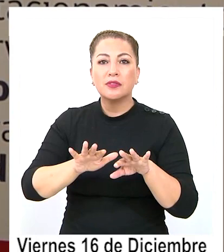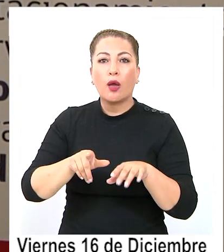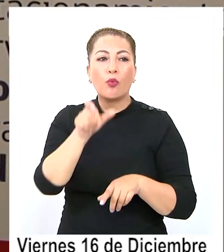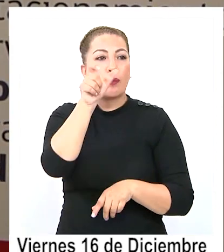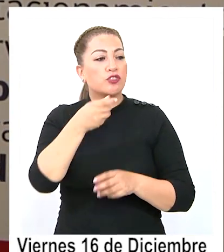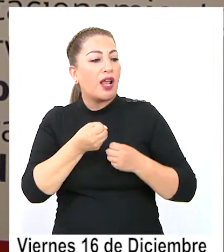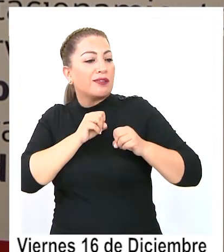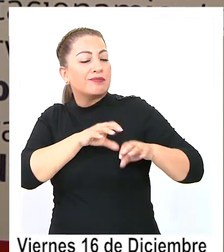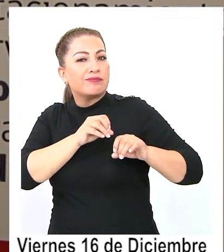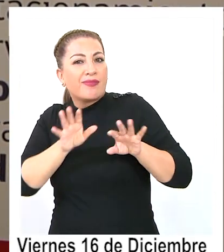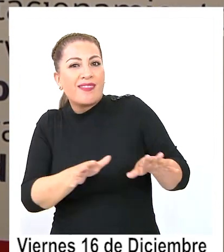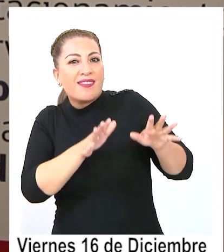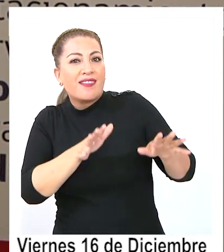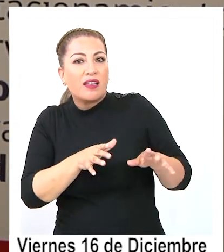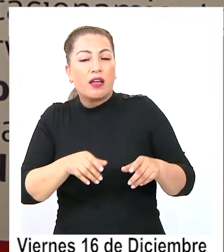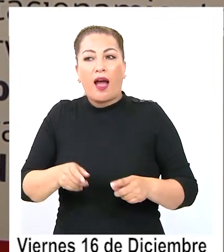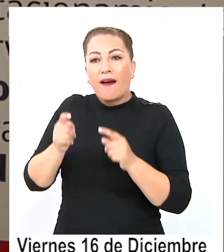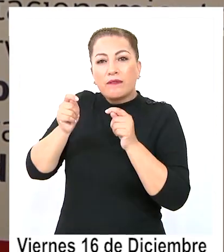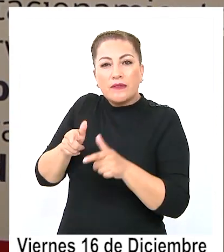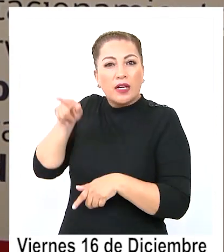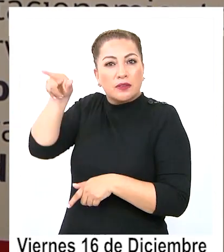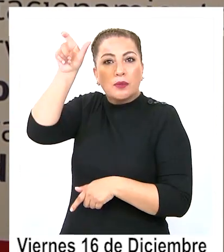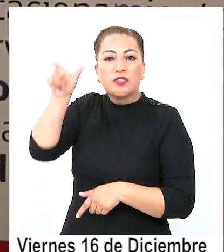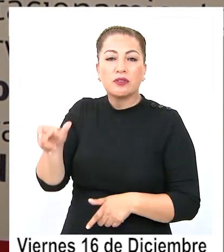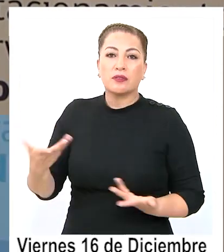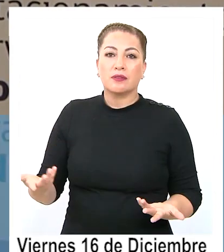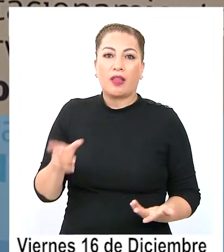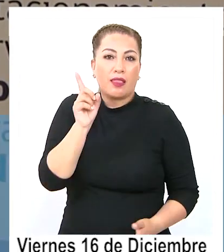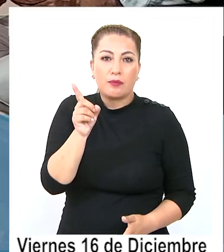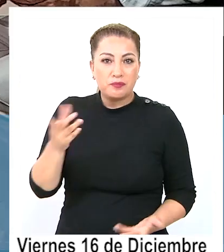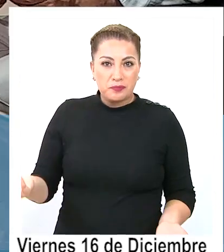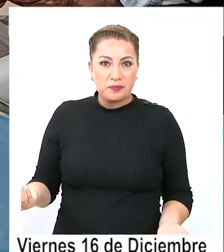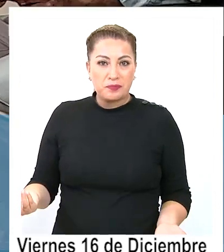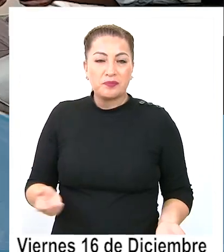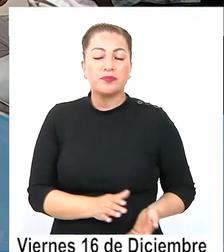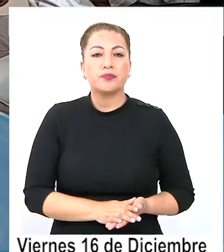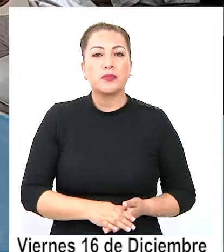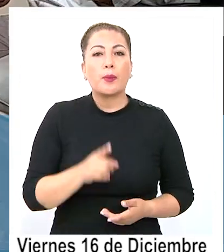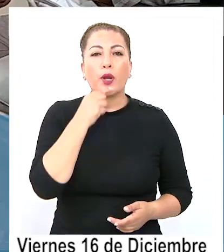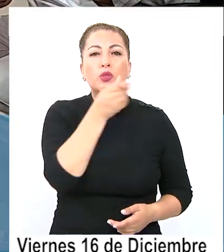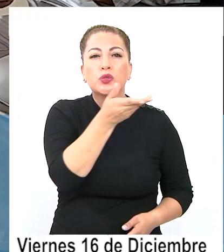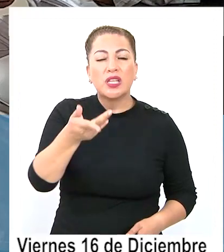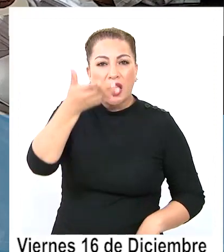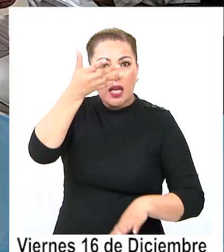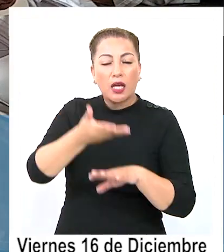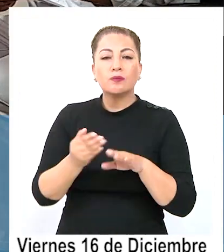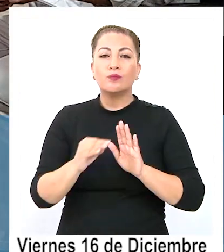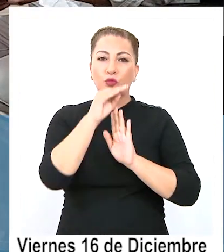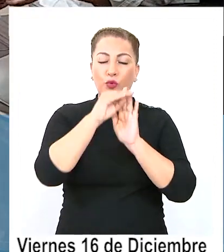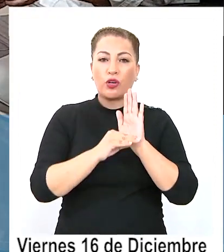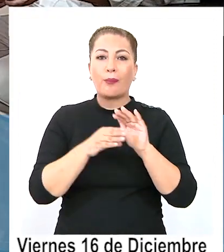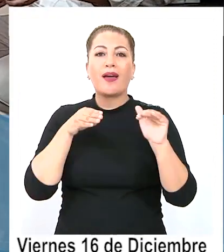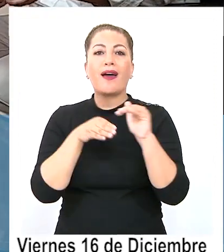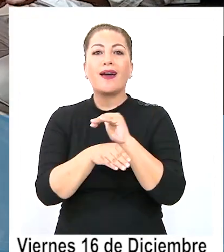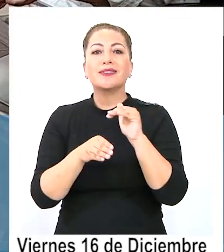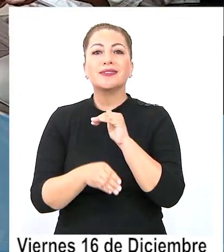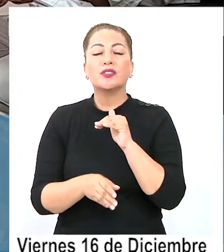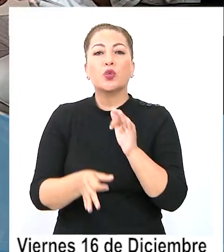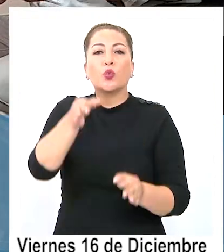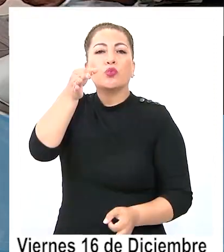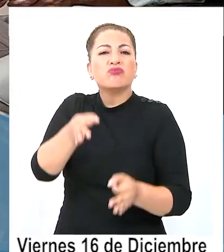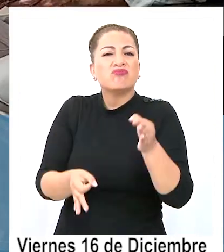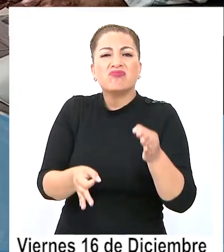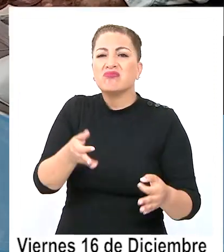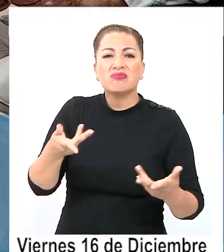estimula y se descubren las capacidades de las personas con discapacidad. Ustedes también cuentan con un programa de acceso a la justicia.